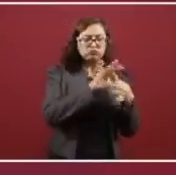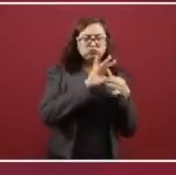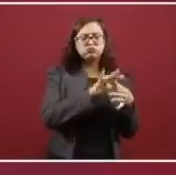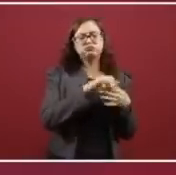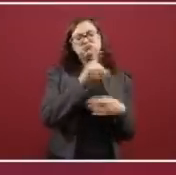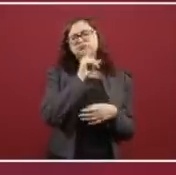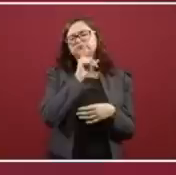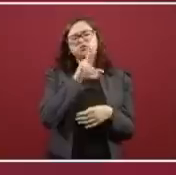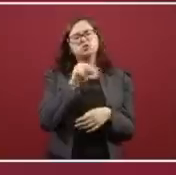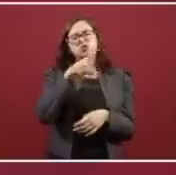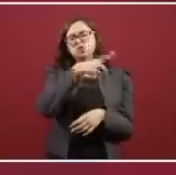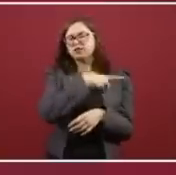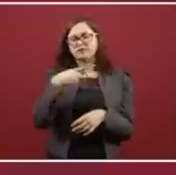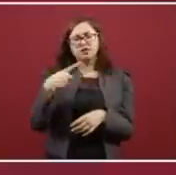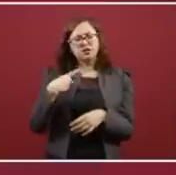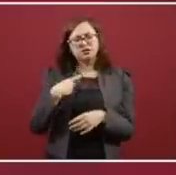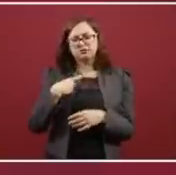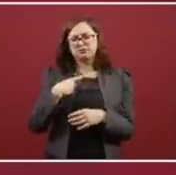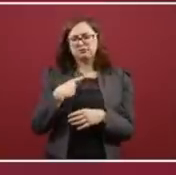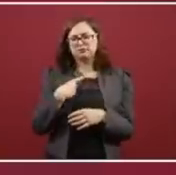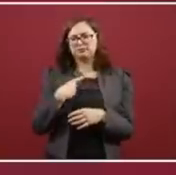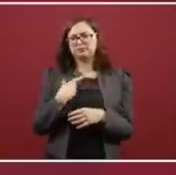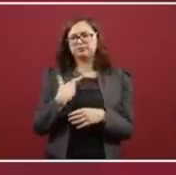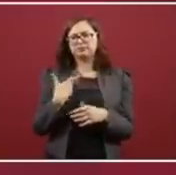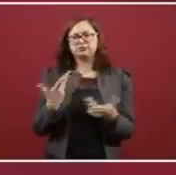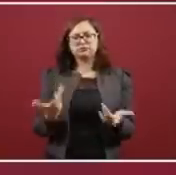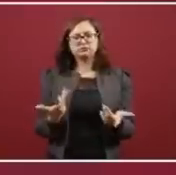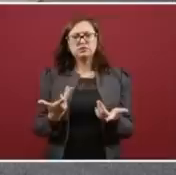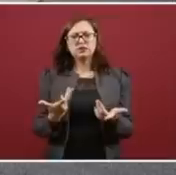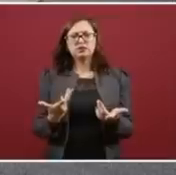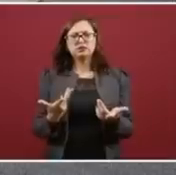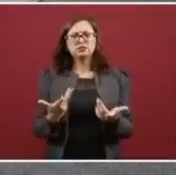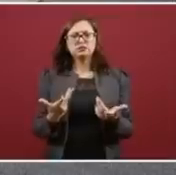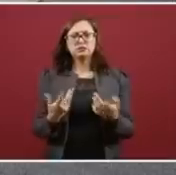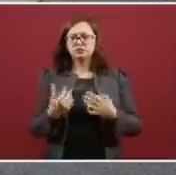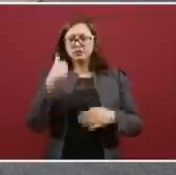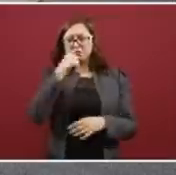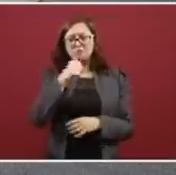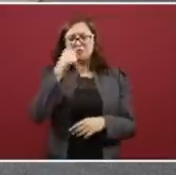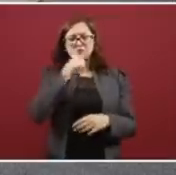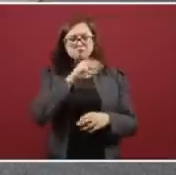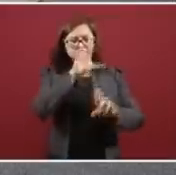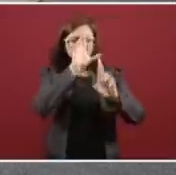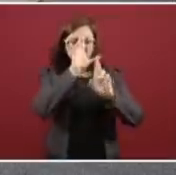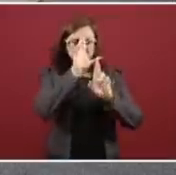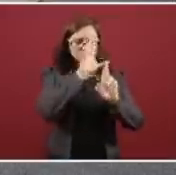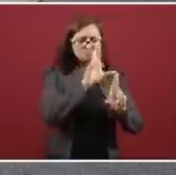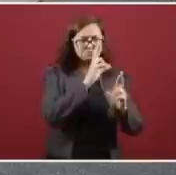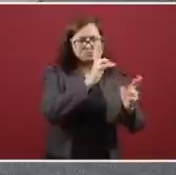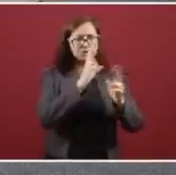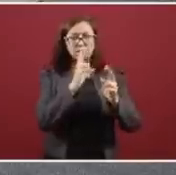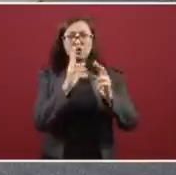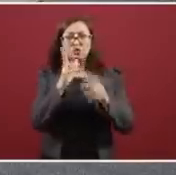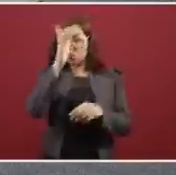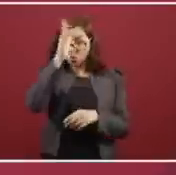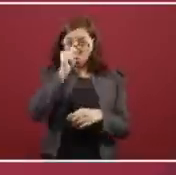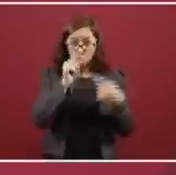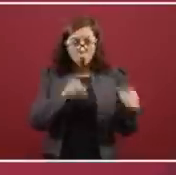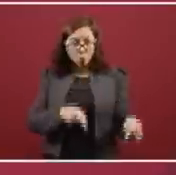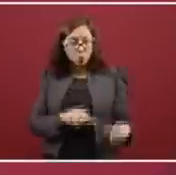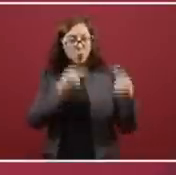tener una relación de respecto y podemos no coincidir